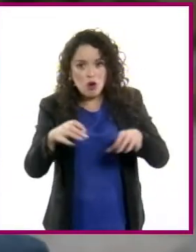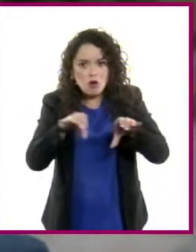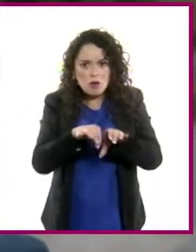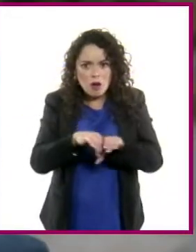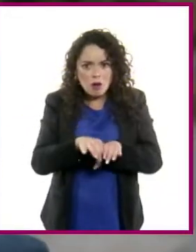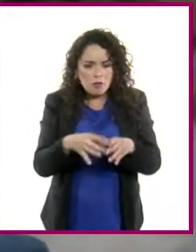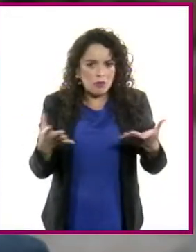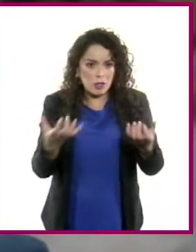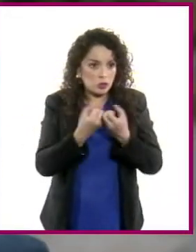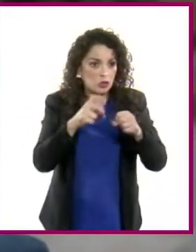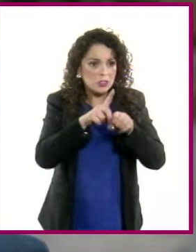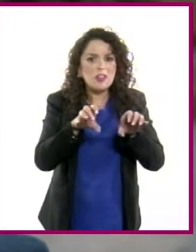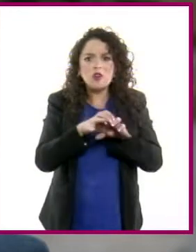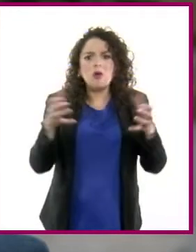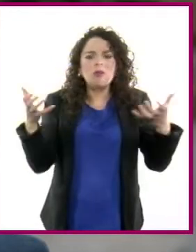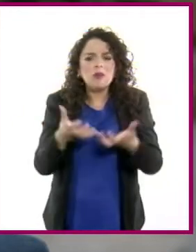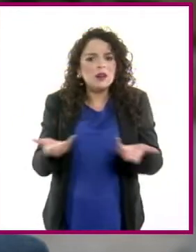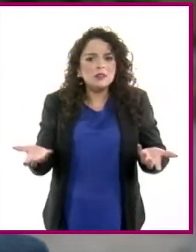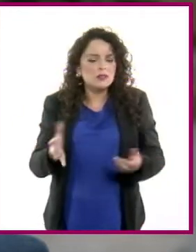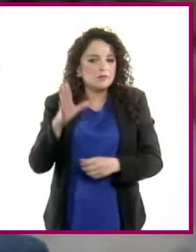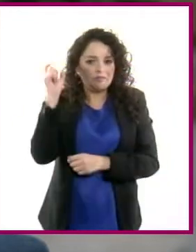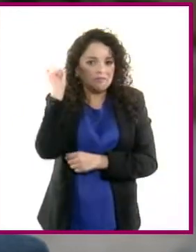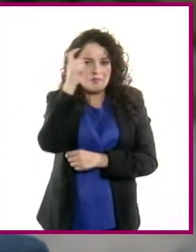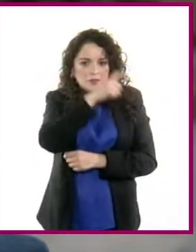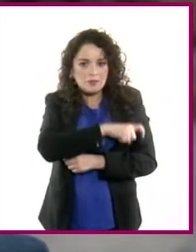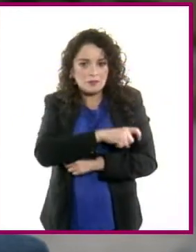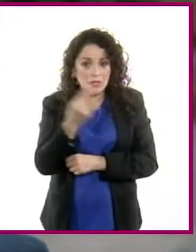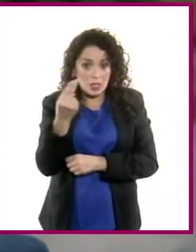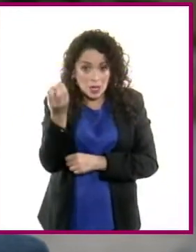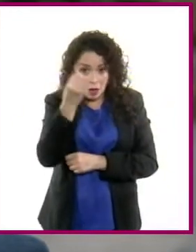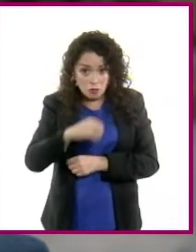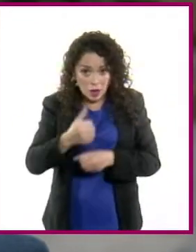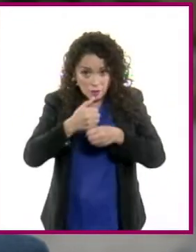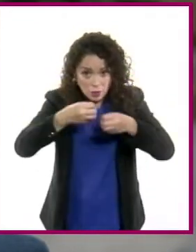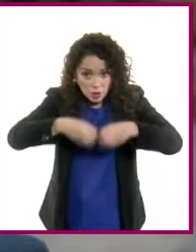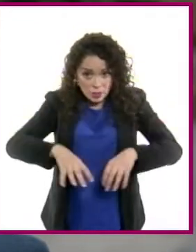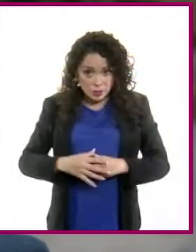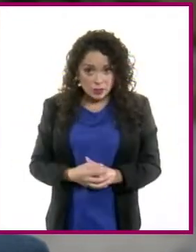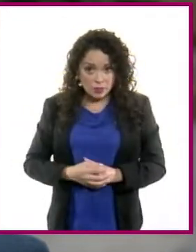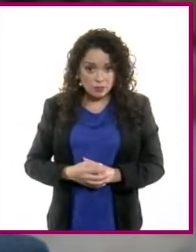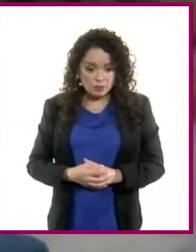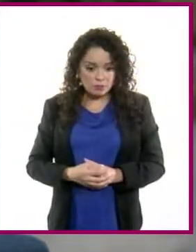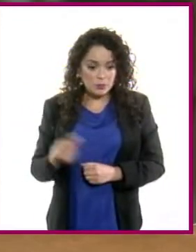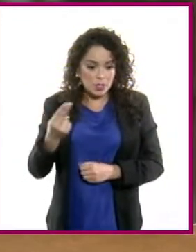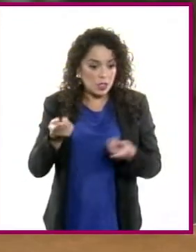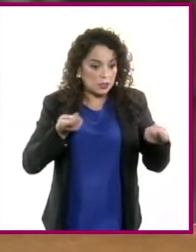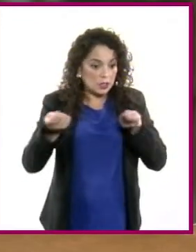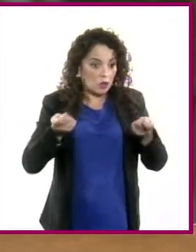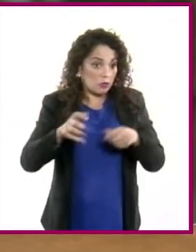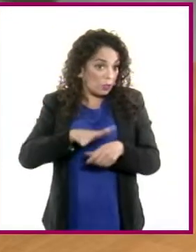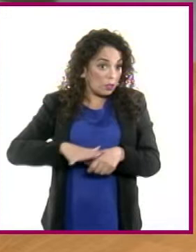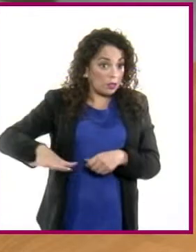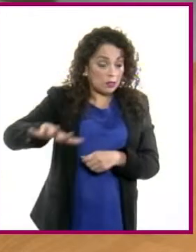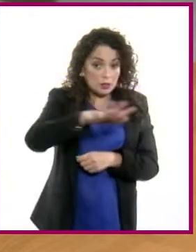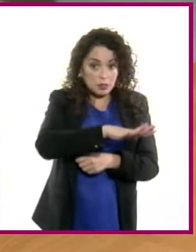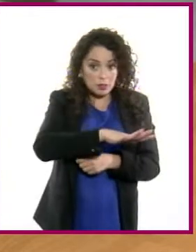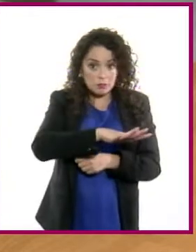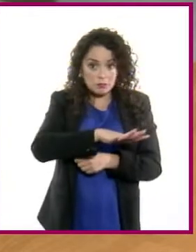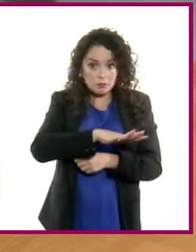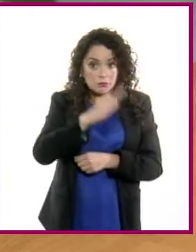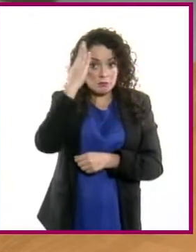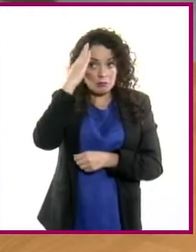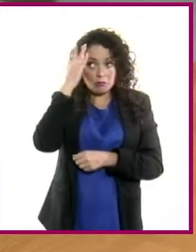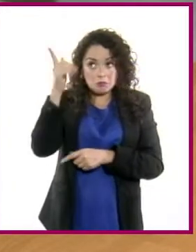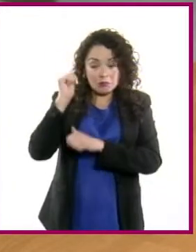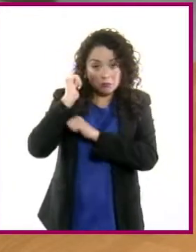violencia? Para mantener el orden es necesario que alguien ejerza el poder y controle al resto, ¿no? ¿En qué sentido